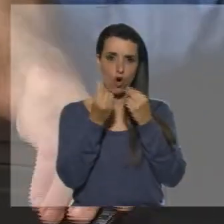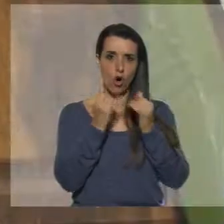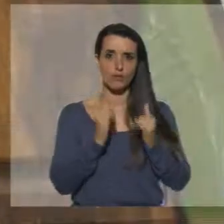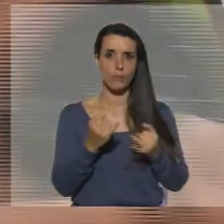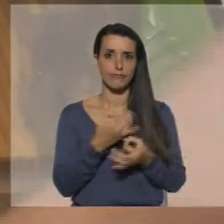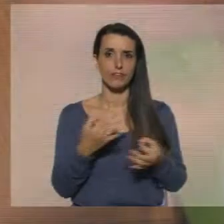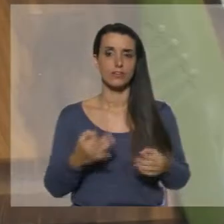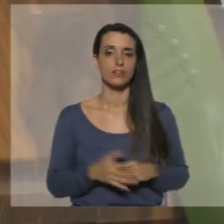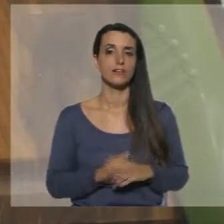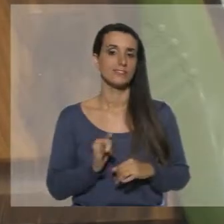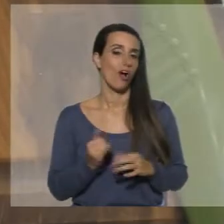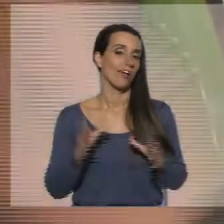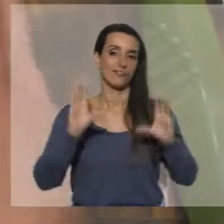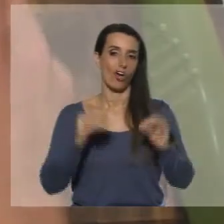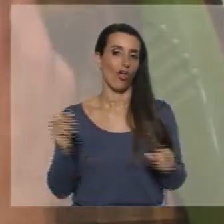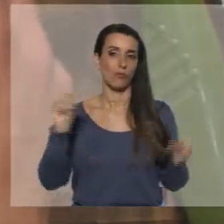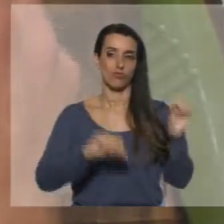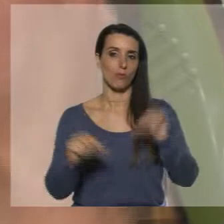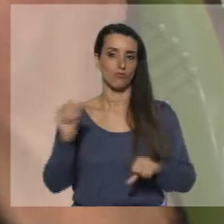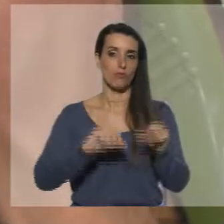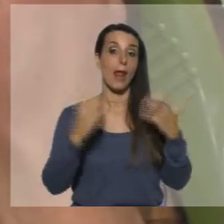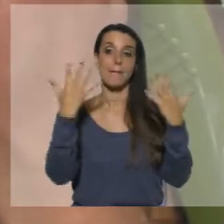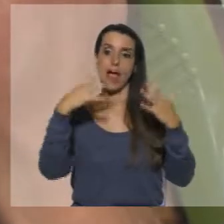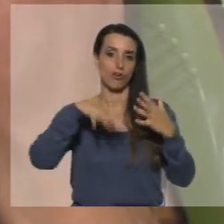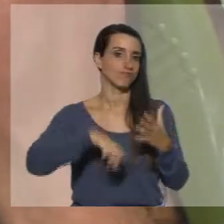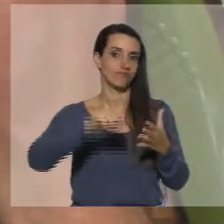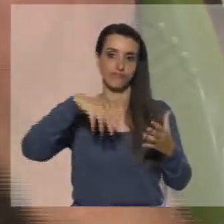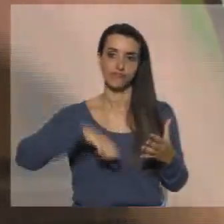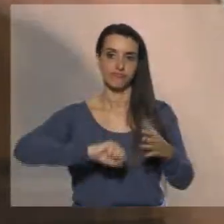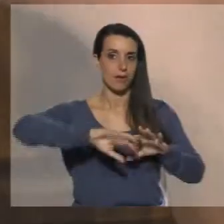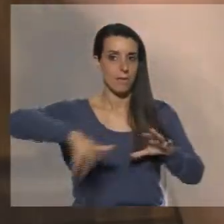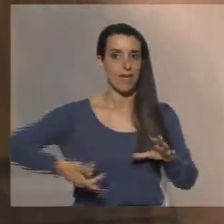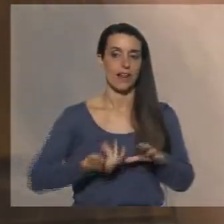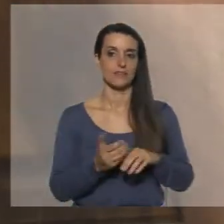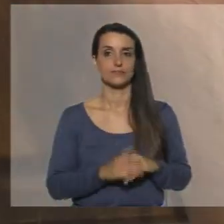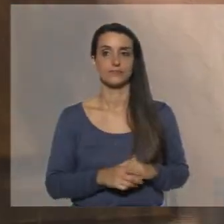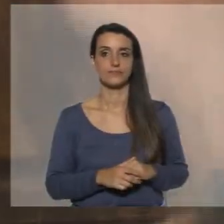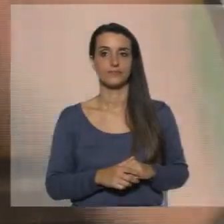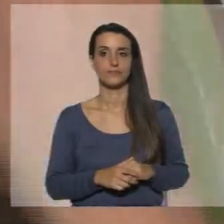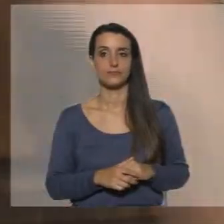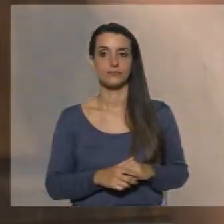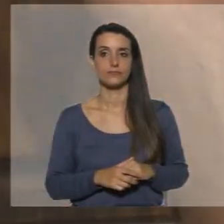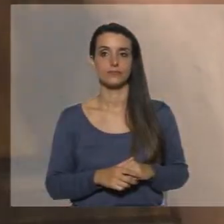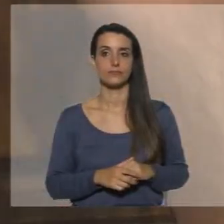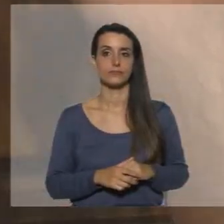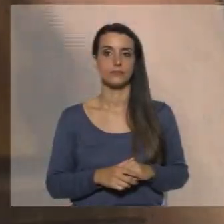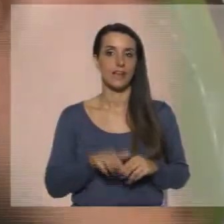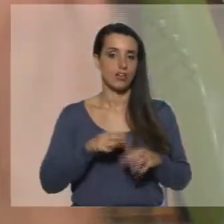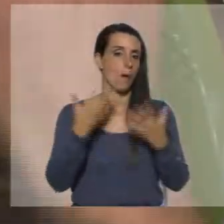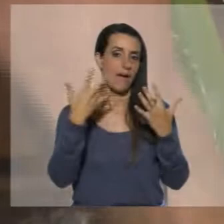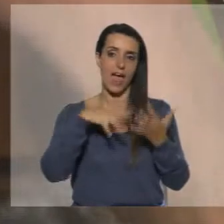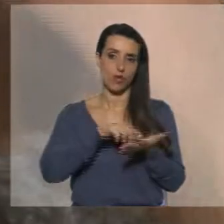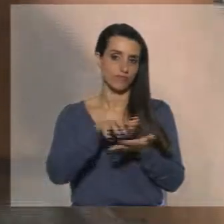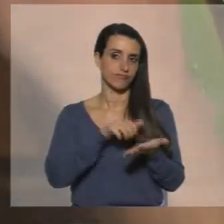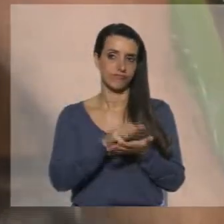Vamos con todo, mi copé. Hoy es y ahí, mano. Con las manos. Y ahí es cuando tenemos que empezar a unificar todo. Sí, y es esto hay que hacerlo con las manos.